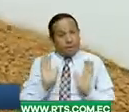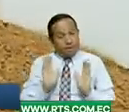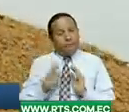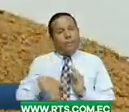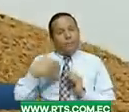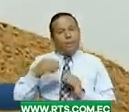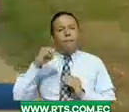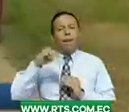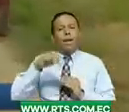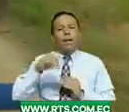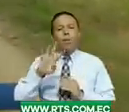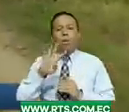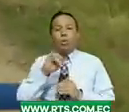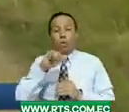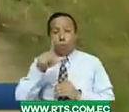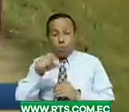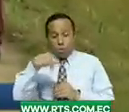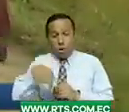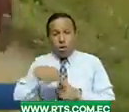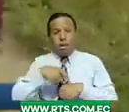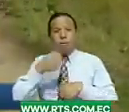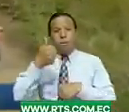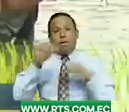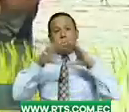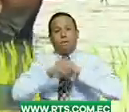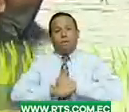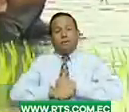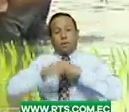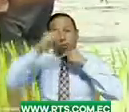de su informativo La Noticia.